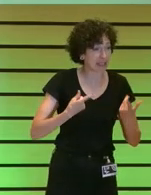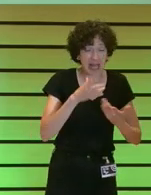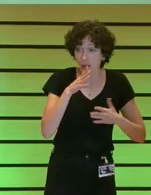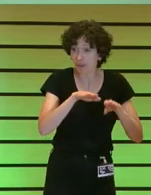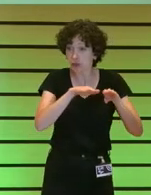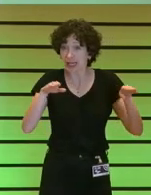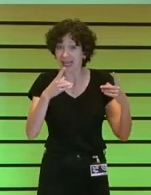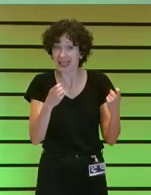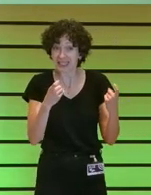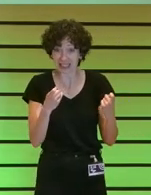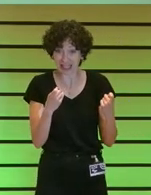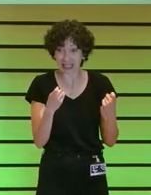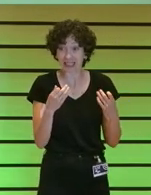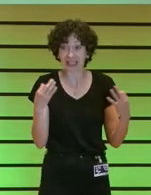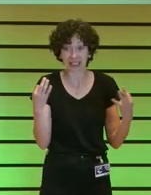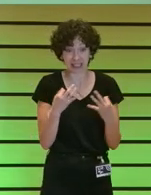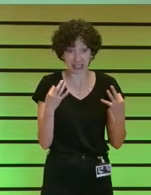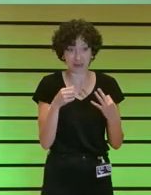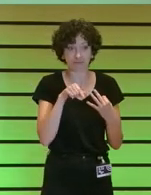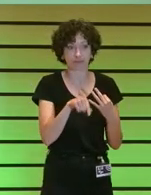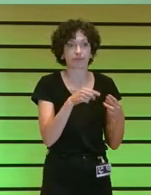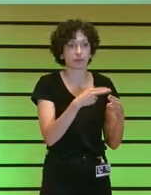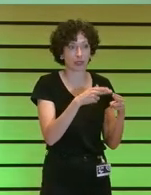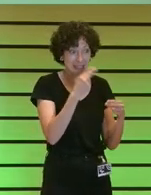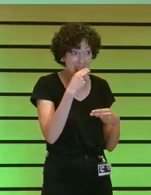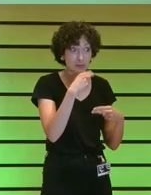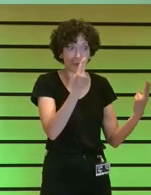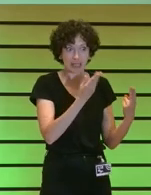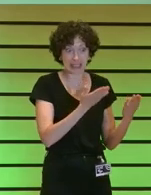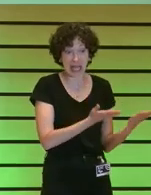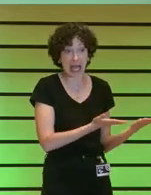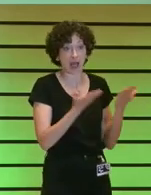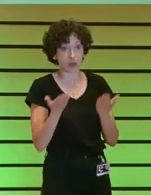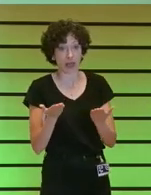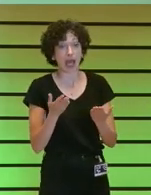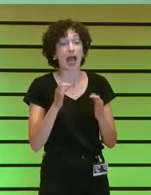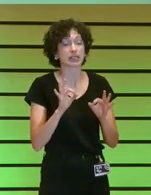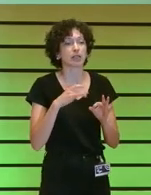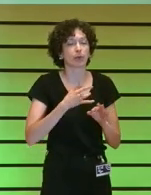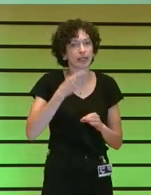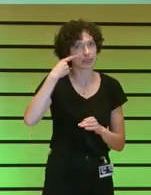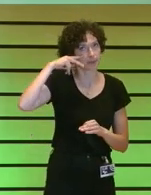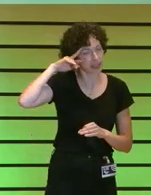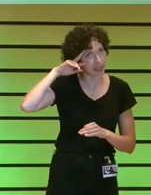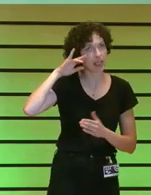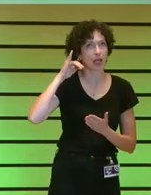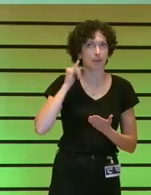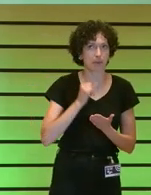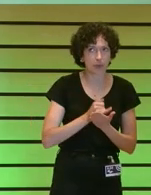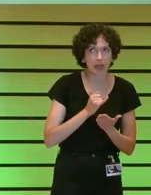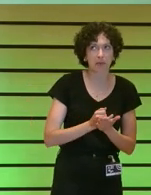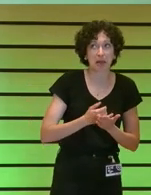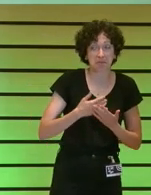es la palanca que supone las políticas públicas que es la que nos permite escalar de experiencias pilotos muy pequeñitas